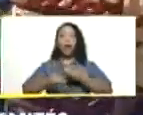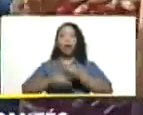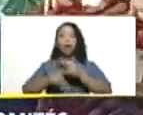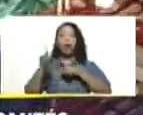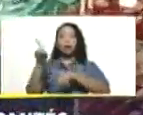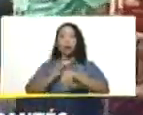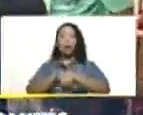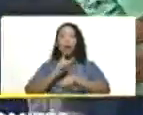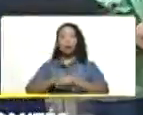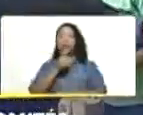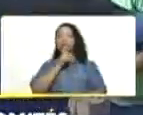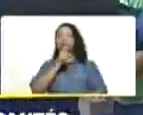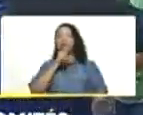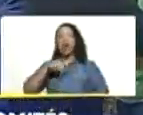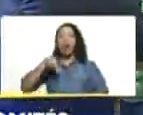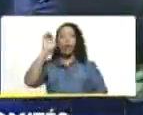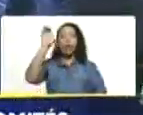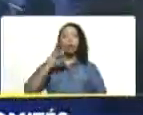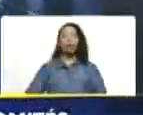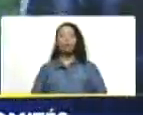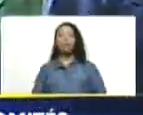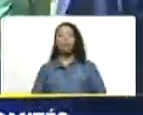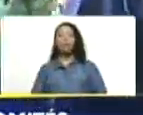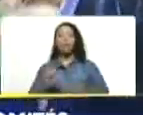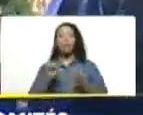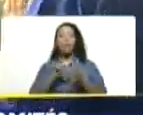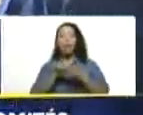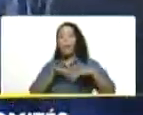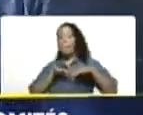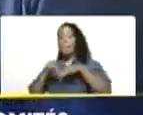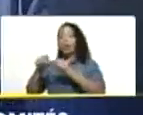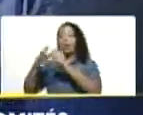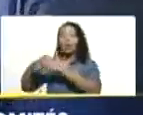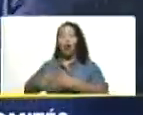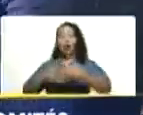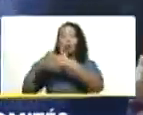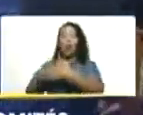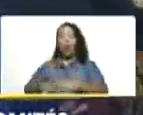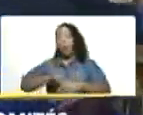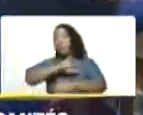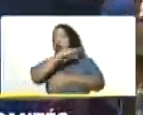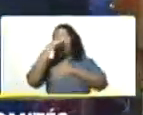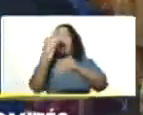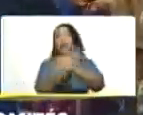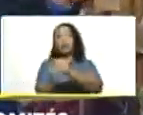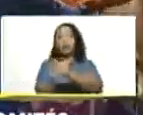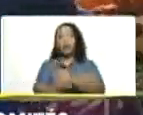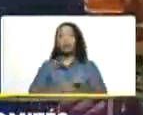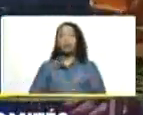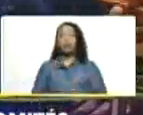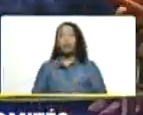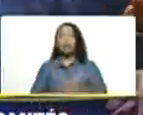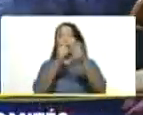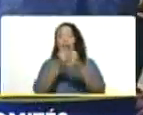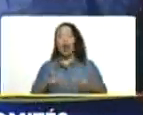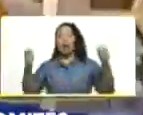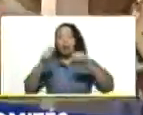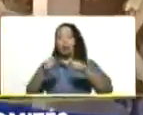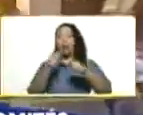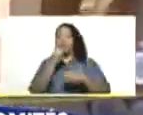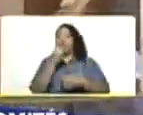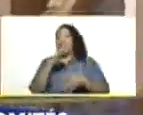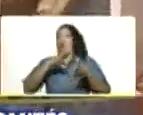momento difícil de la patria, donde el imperio norteamericano, bueno, arreció con sus ataques, con su bloqueo, y bueno, fueron los